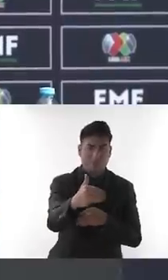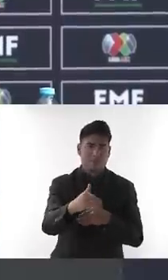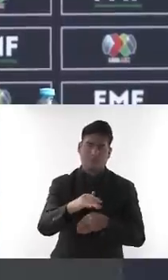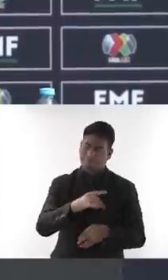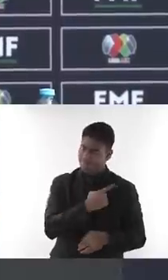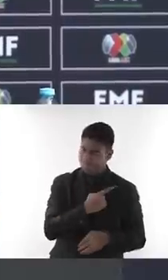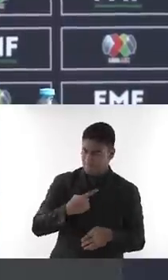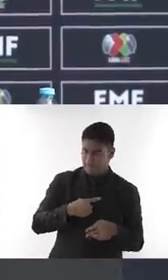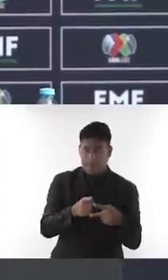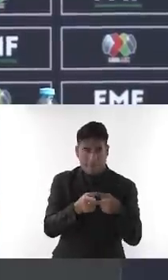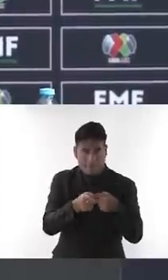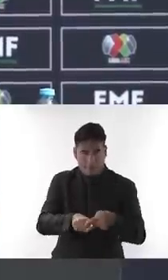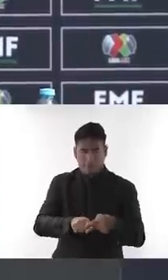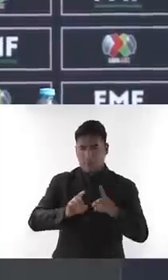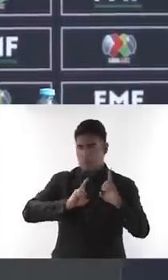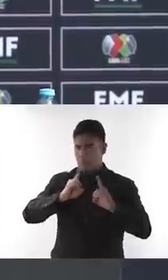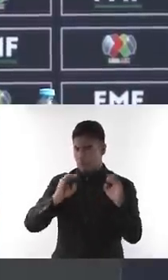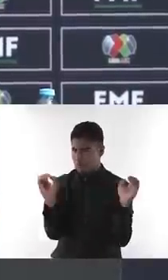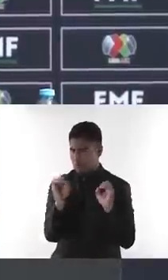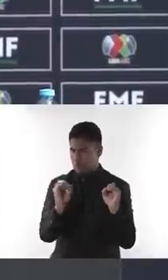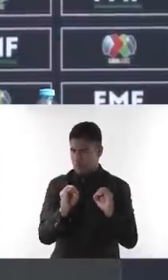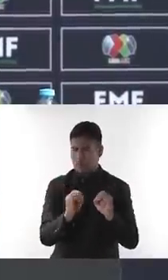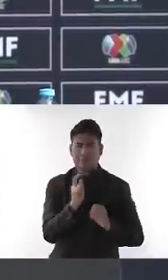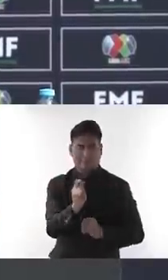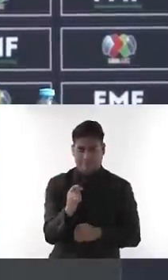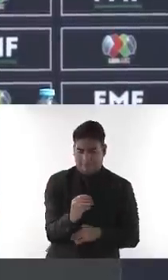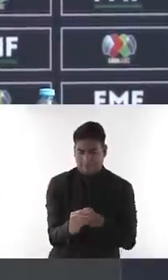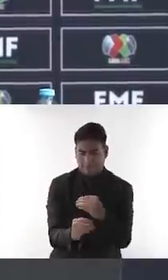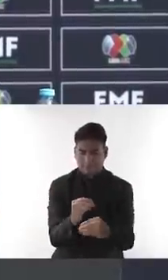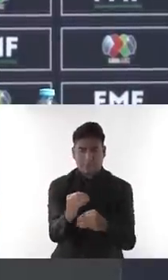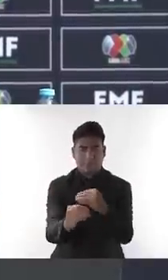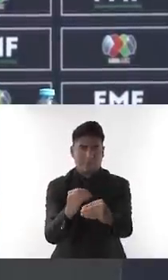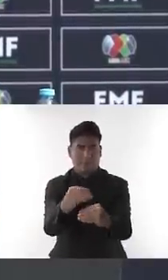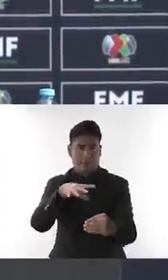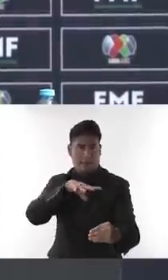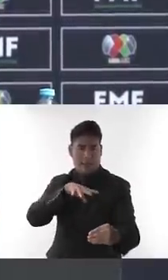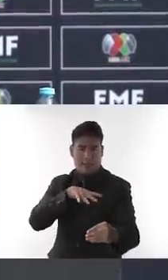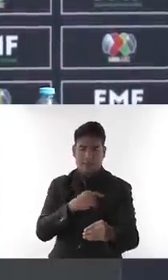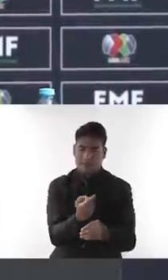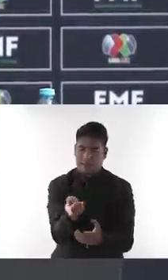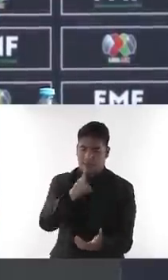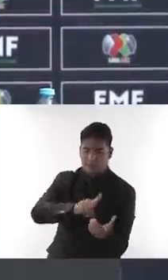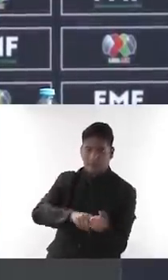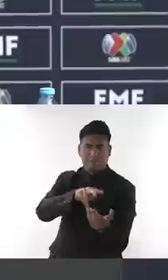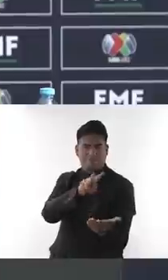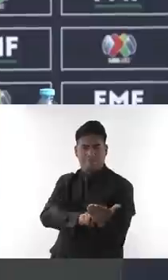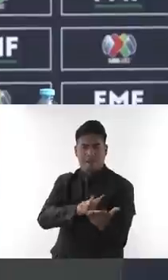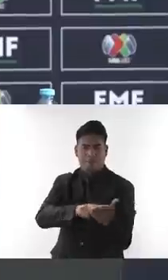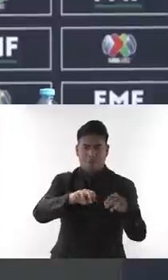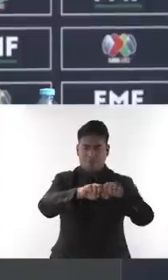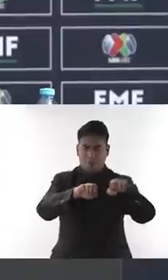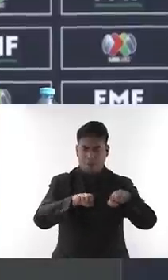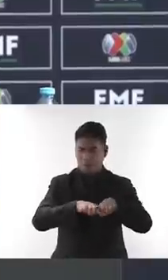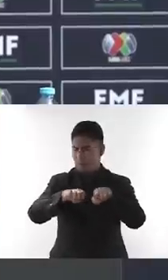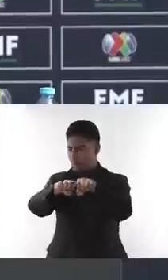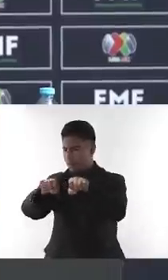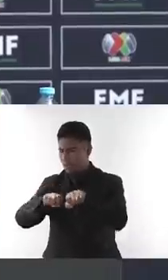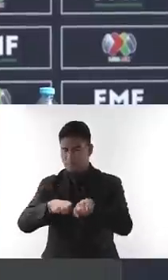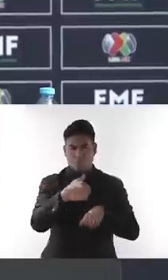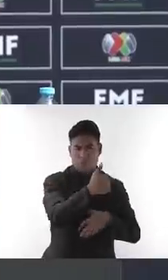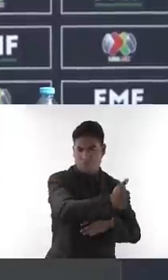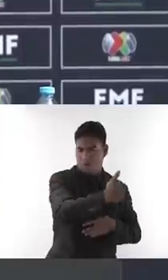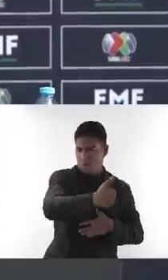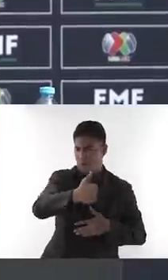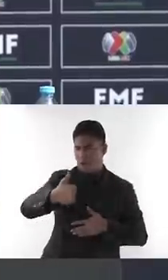duda un proceso que maximice el valor de los equipos,